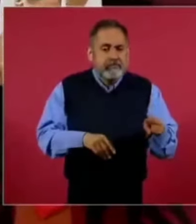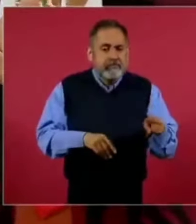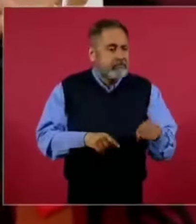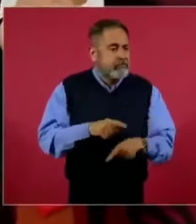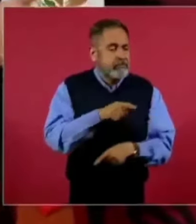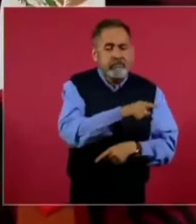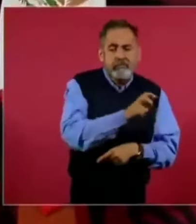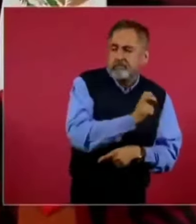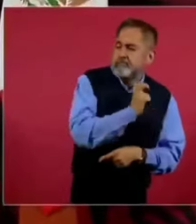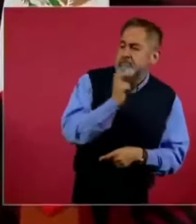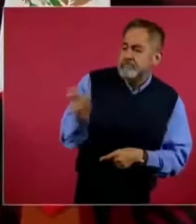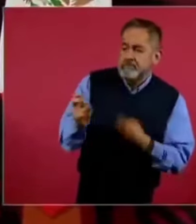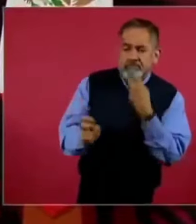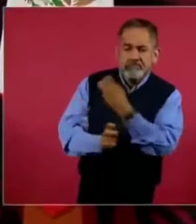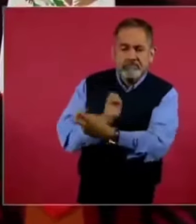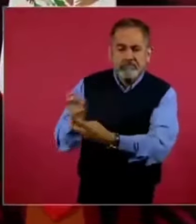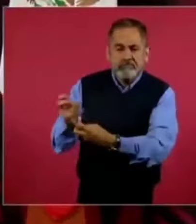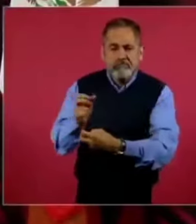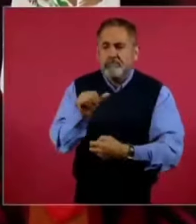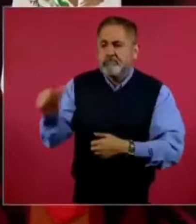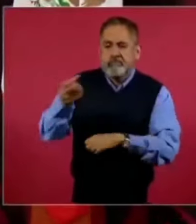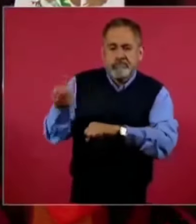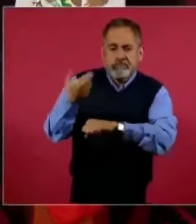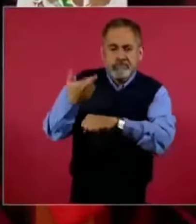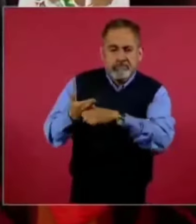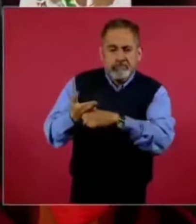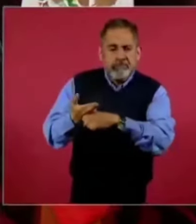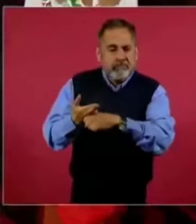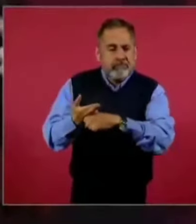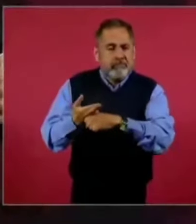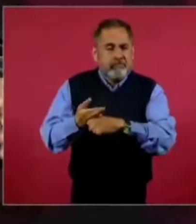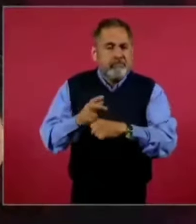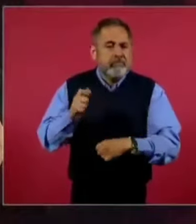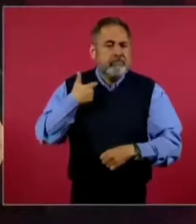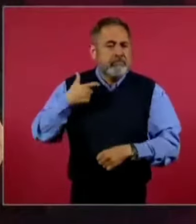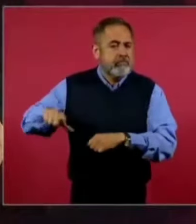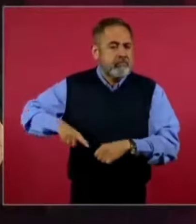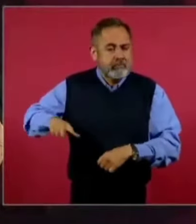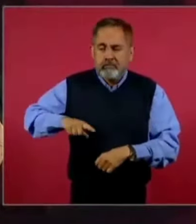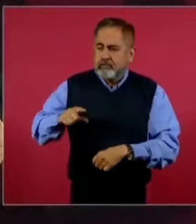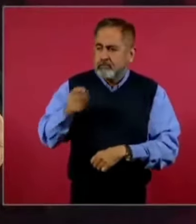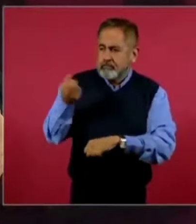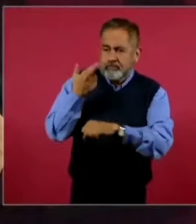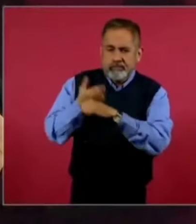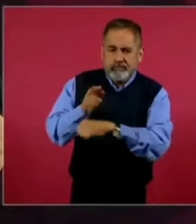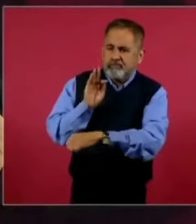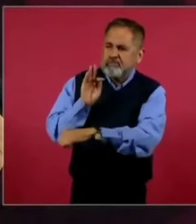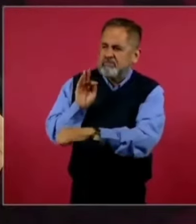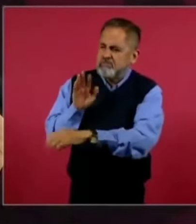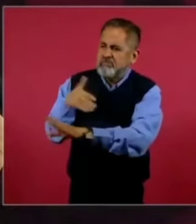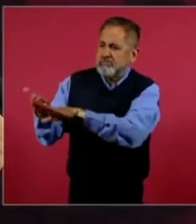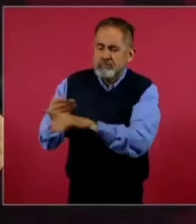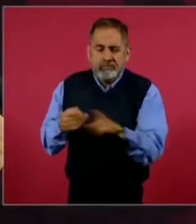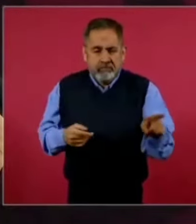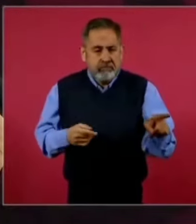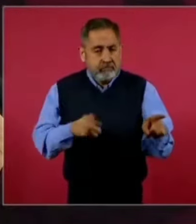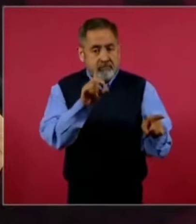al secretario de la Defensa del gobierno anterior, la DEA,